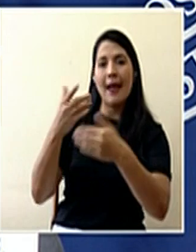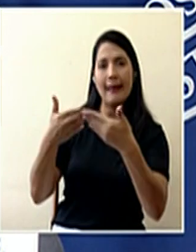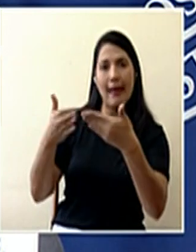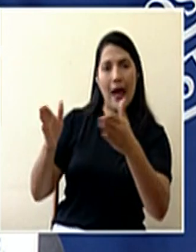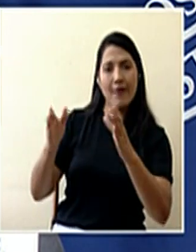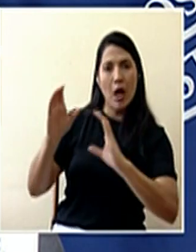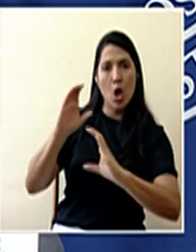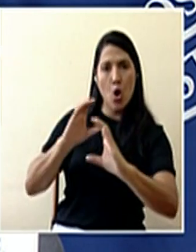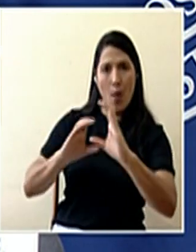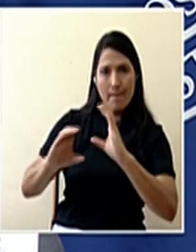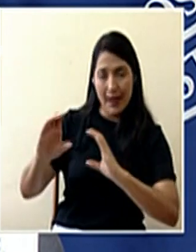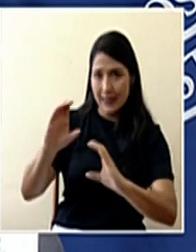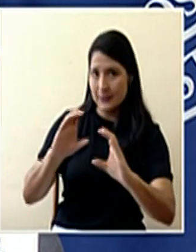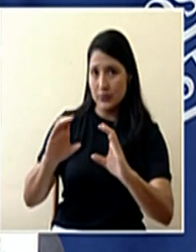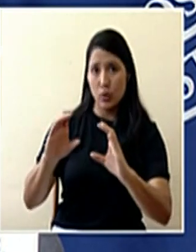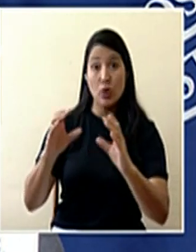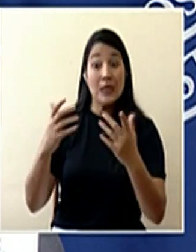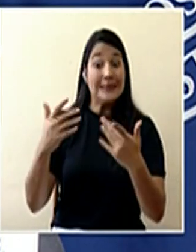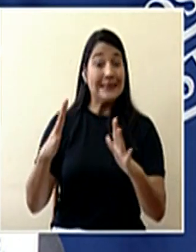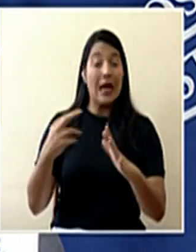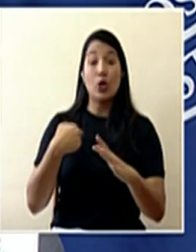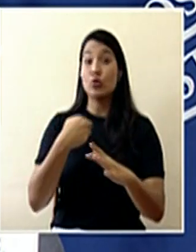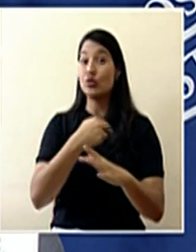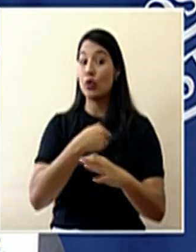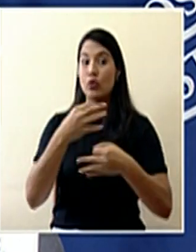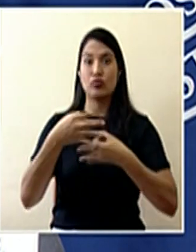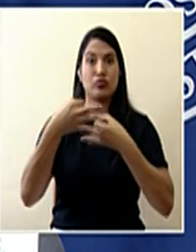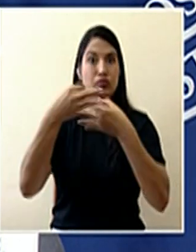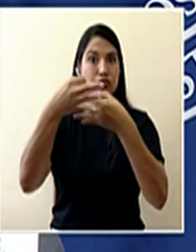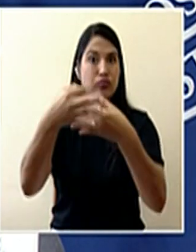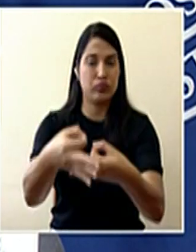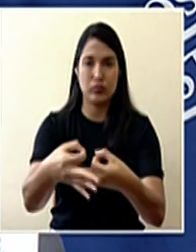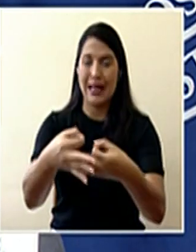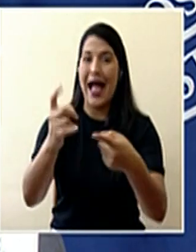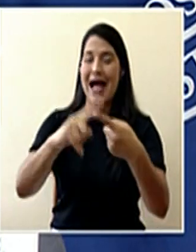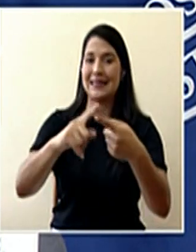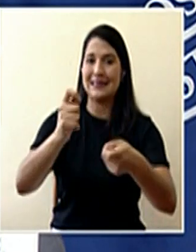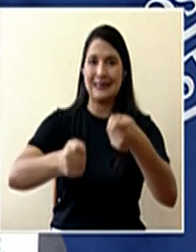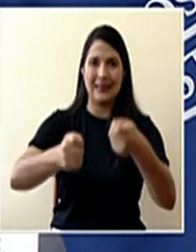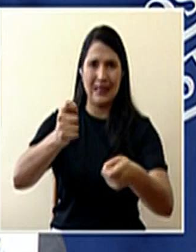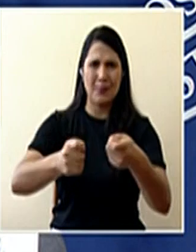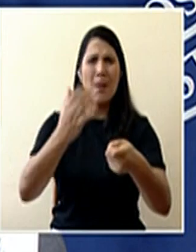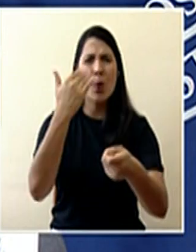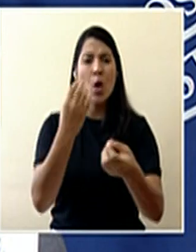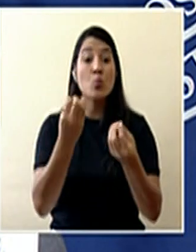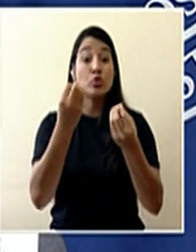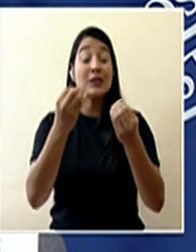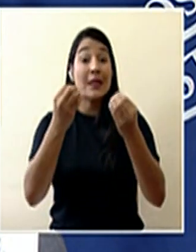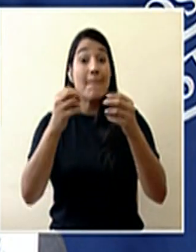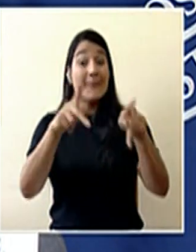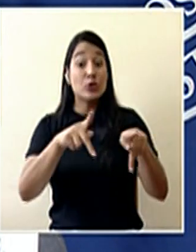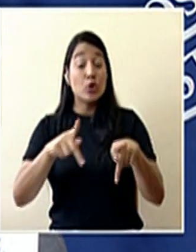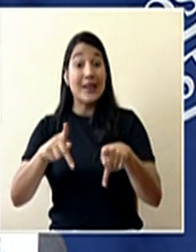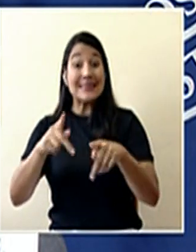están automáticamente prorrogados los que están vencidos en este periodo, ¿verdad? Obviamente en el periodo